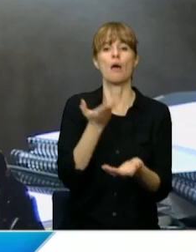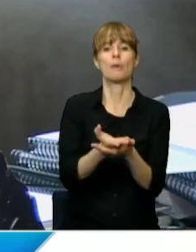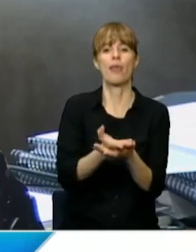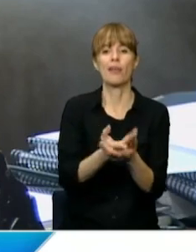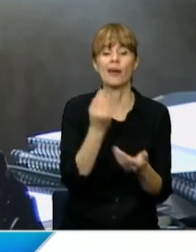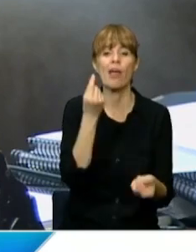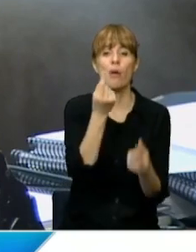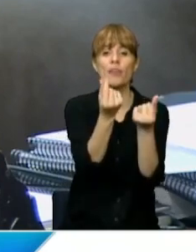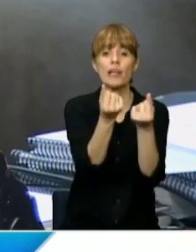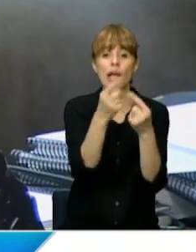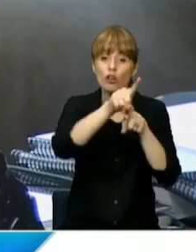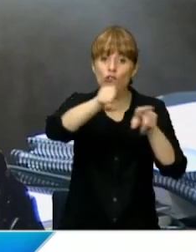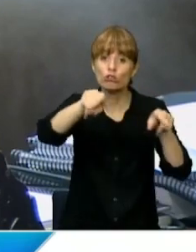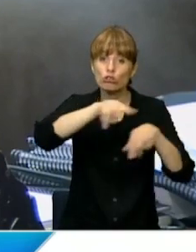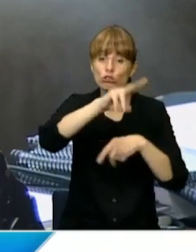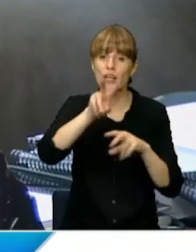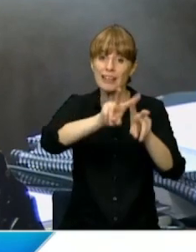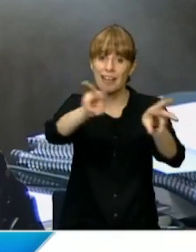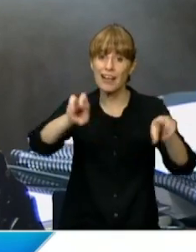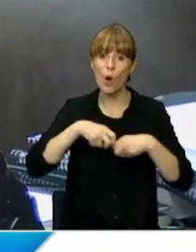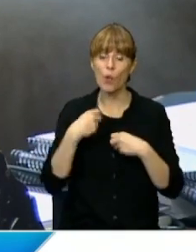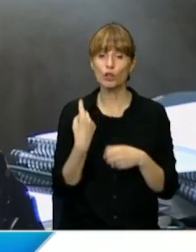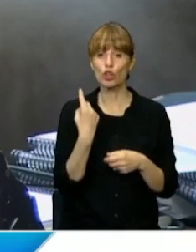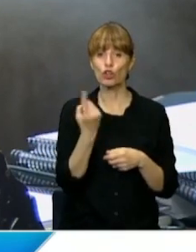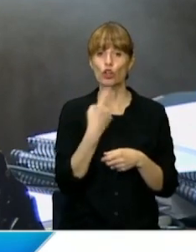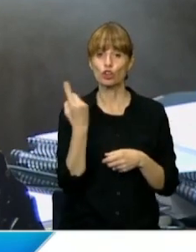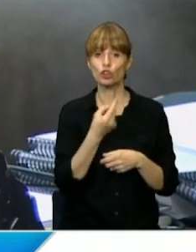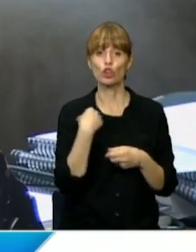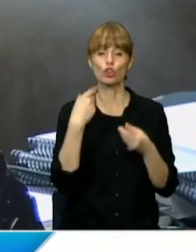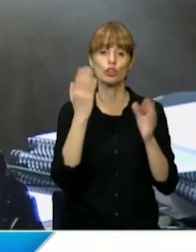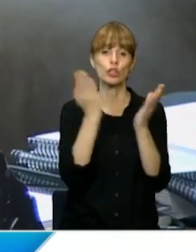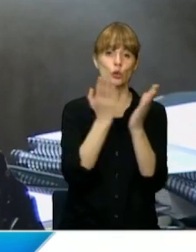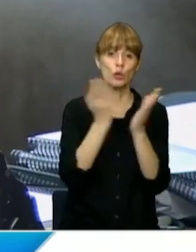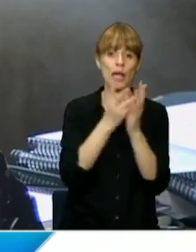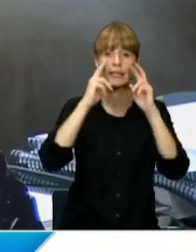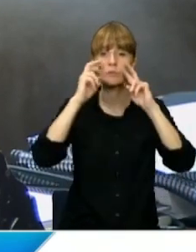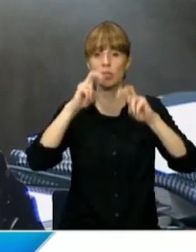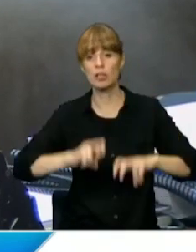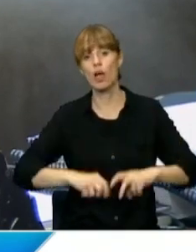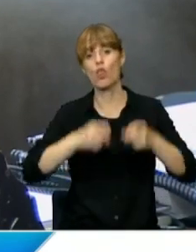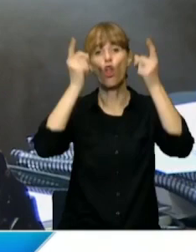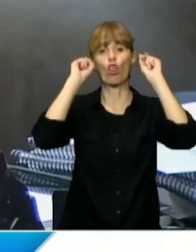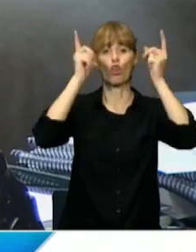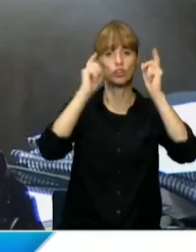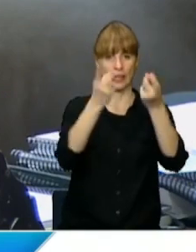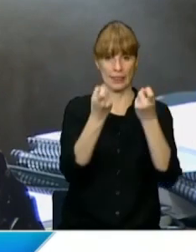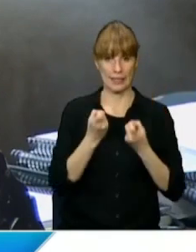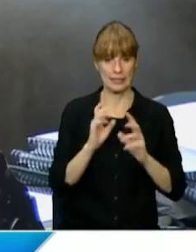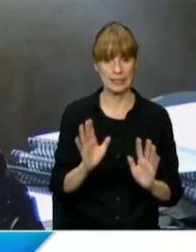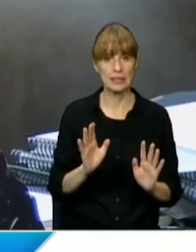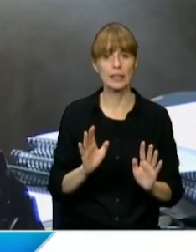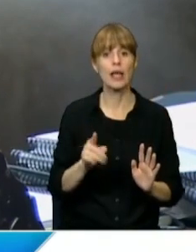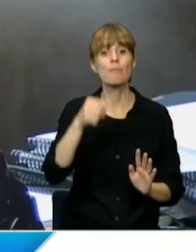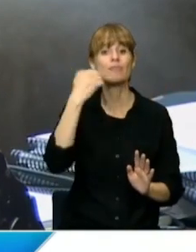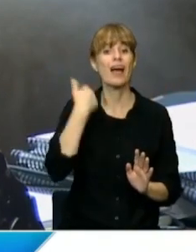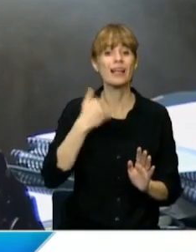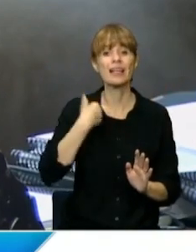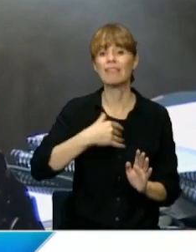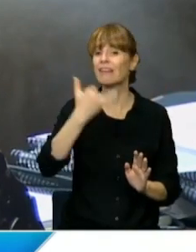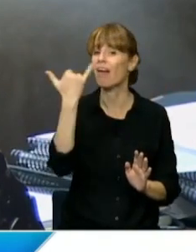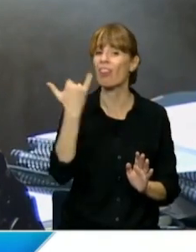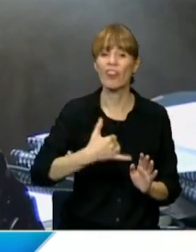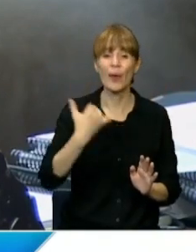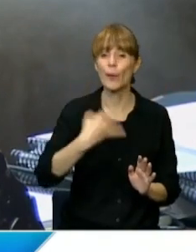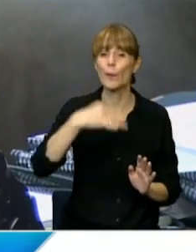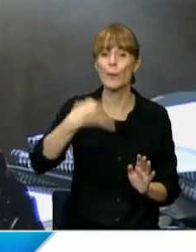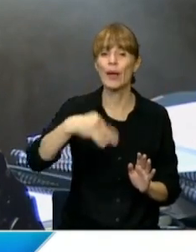que necesitamos los estudiantes, los docentes, los investigadores. No es así. La Argentina tiene que tener